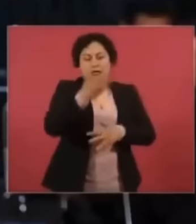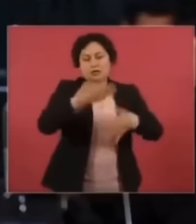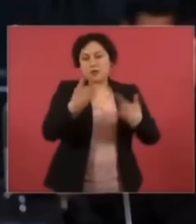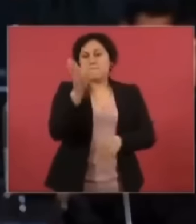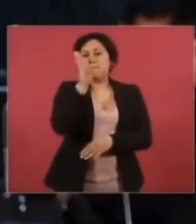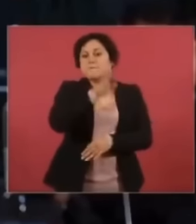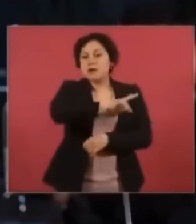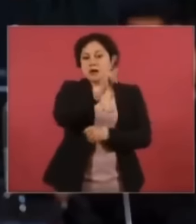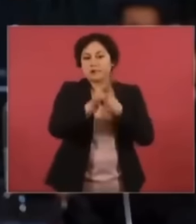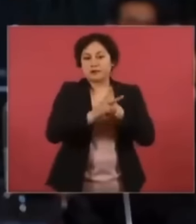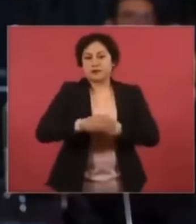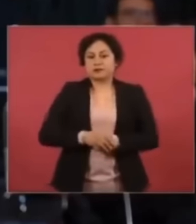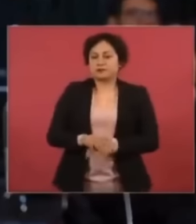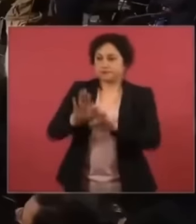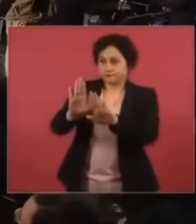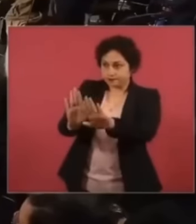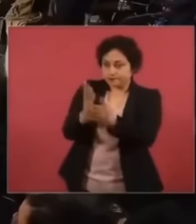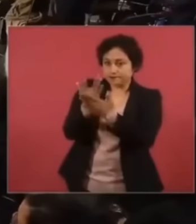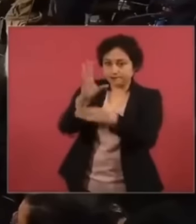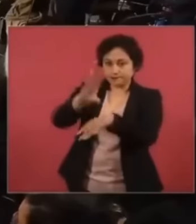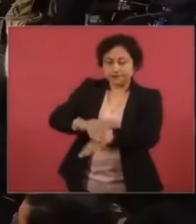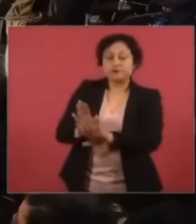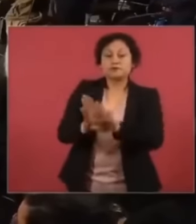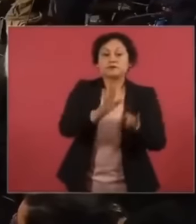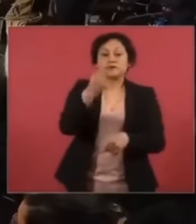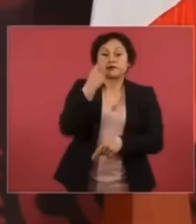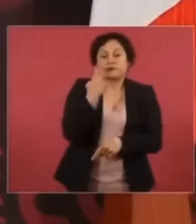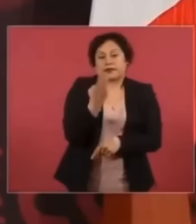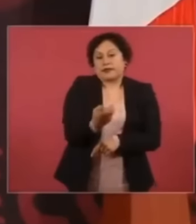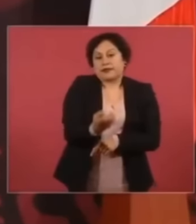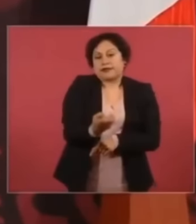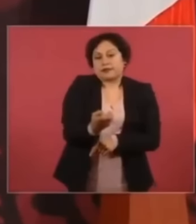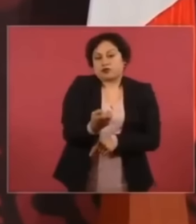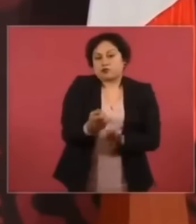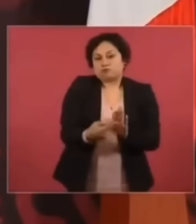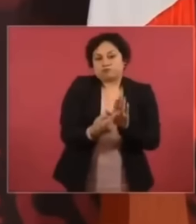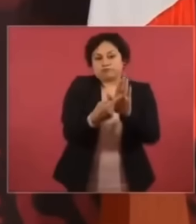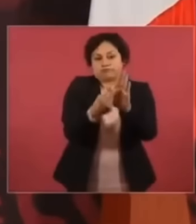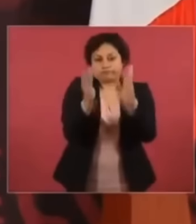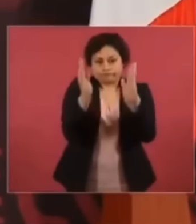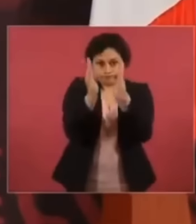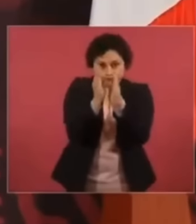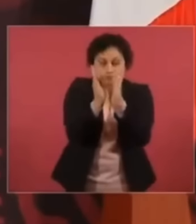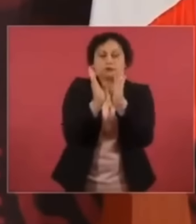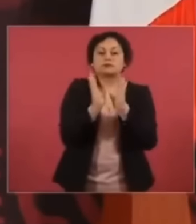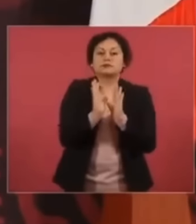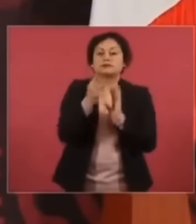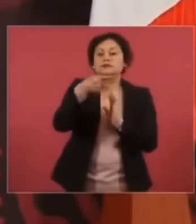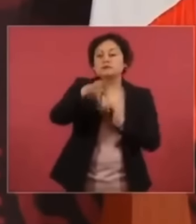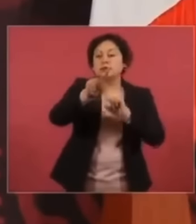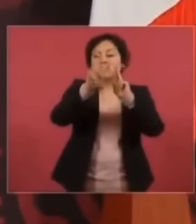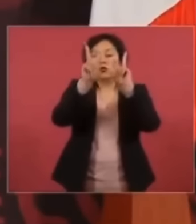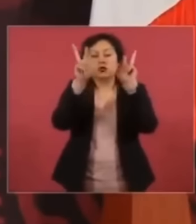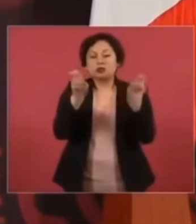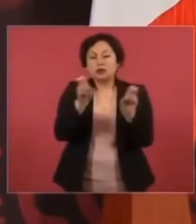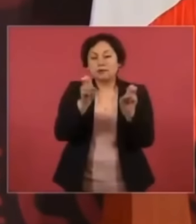sus cartulinas al estilo Xóchitl Gálvez. Y es que han emprendido una campaña de desprestigio